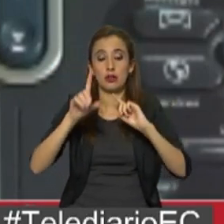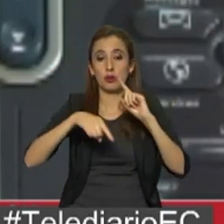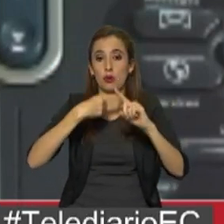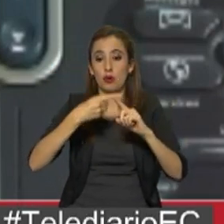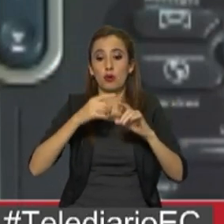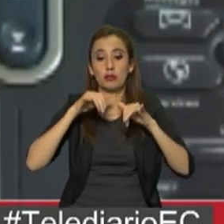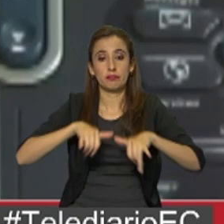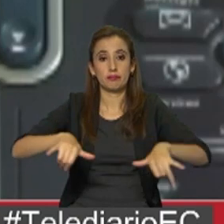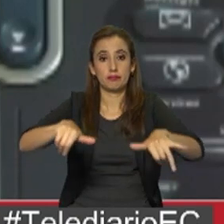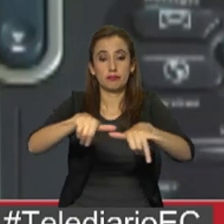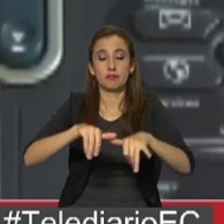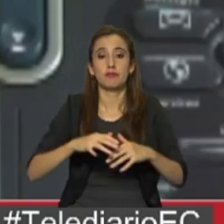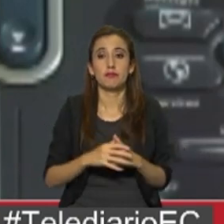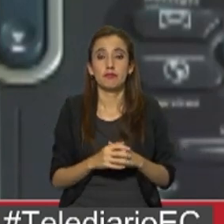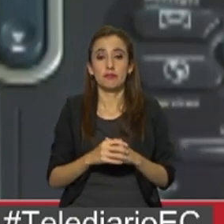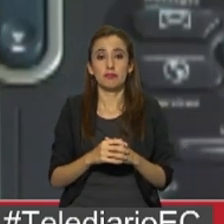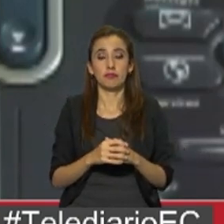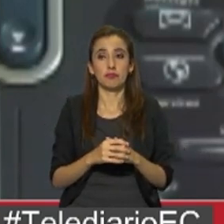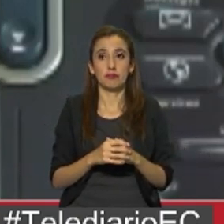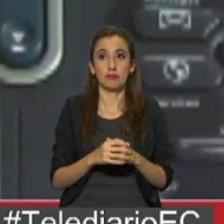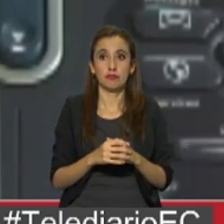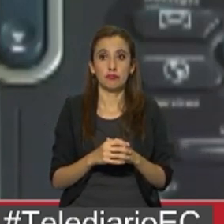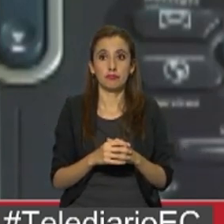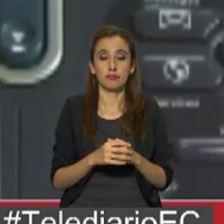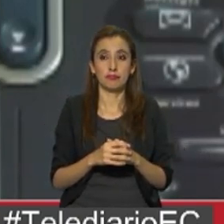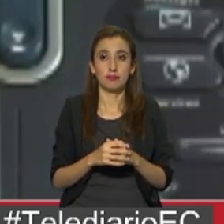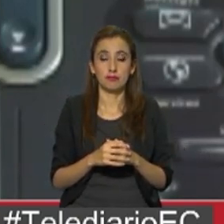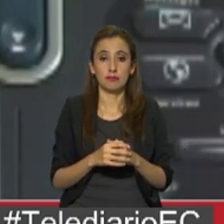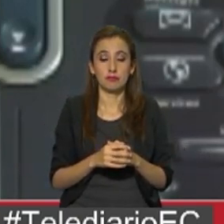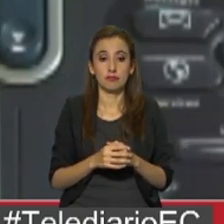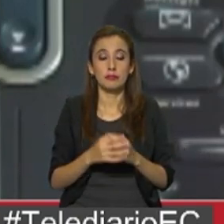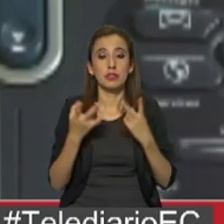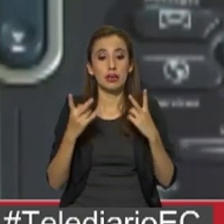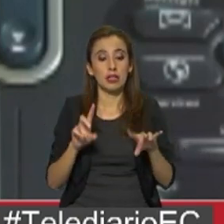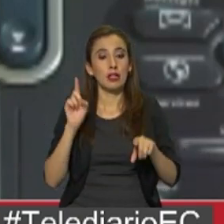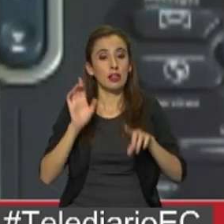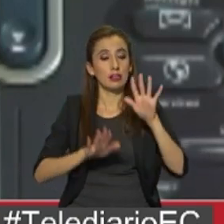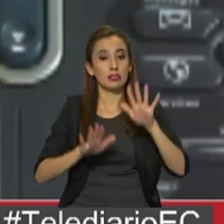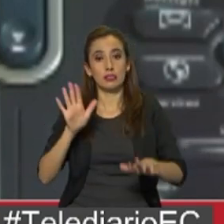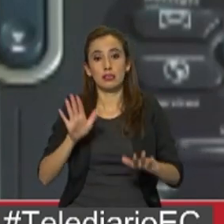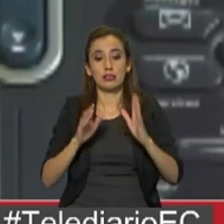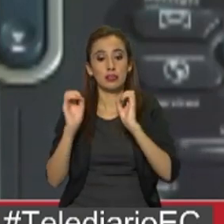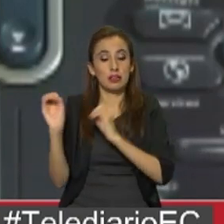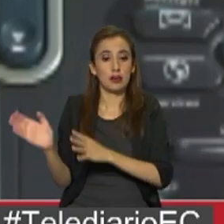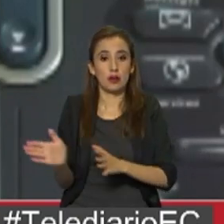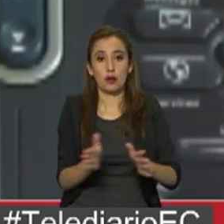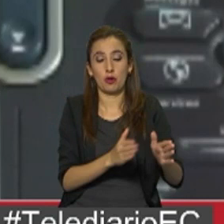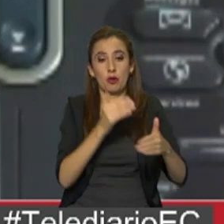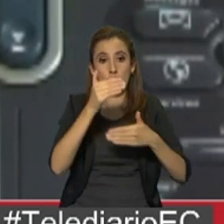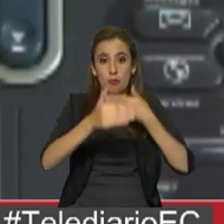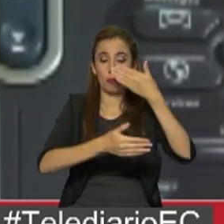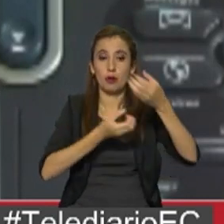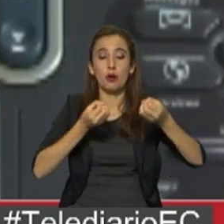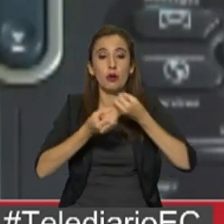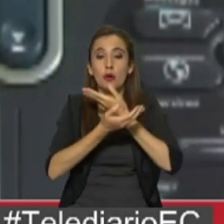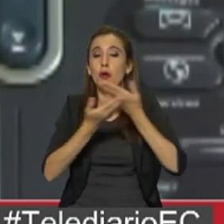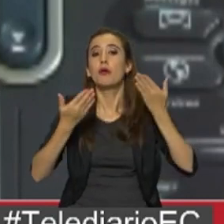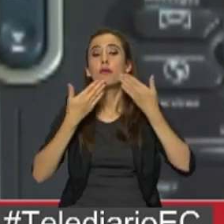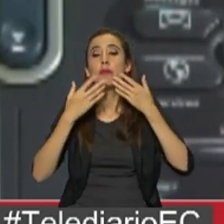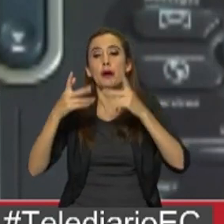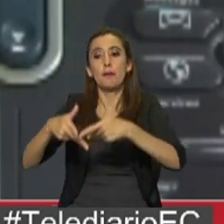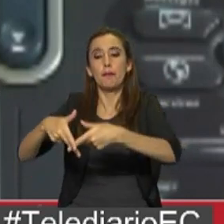la salud al respecto de esta crisis es así que a través de estos meses estamos atendiendo en consultas como créditos quirografarios